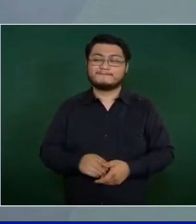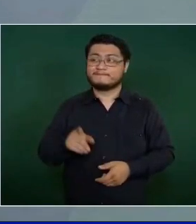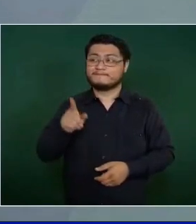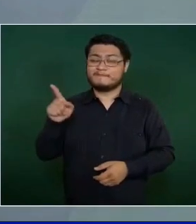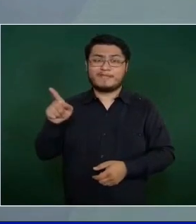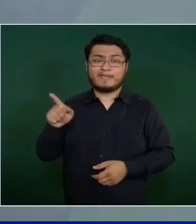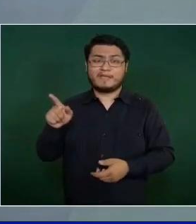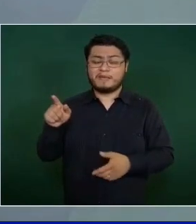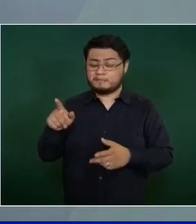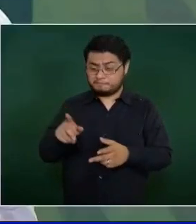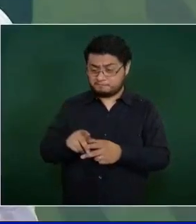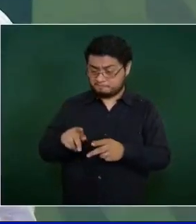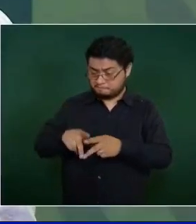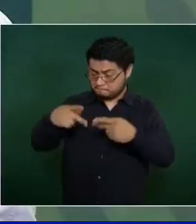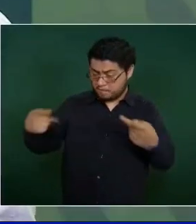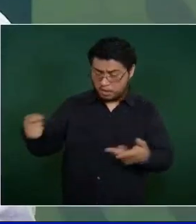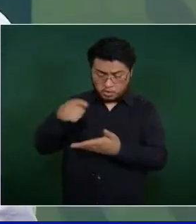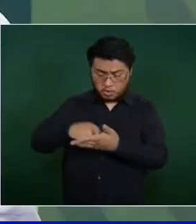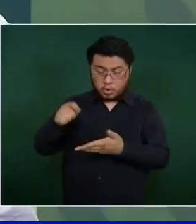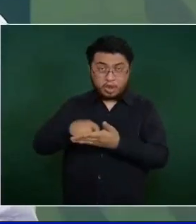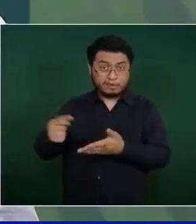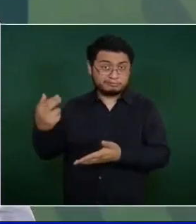prensa escrita, radio,